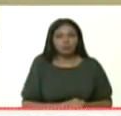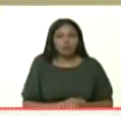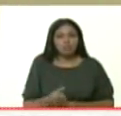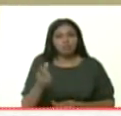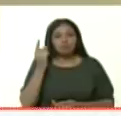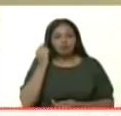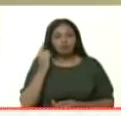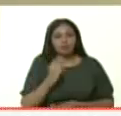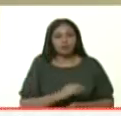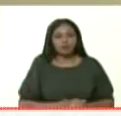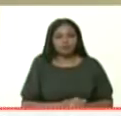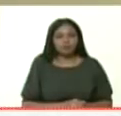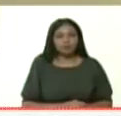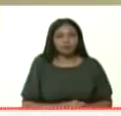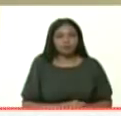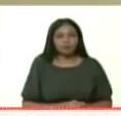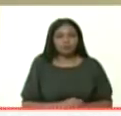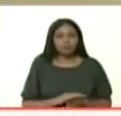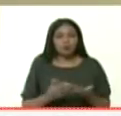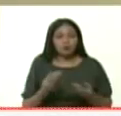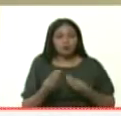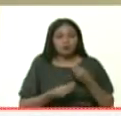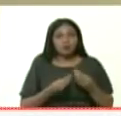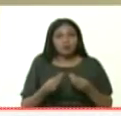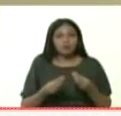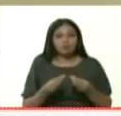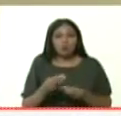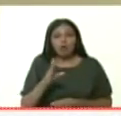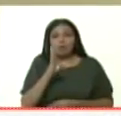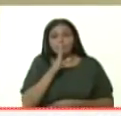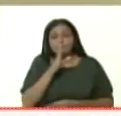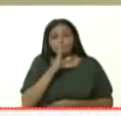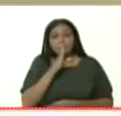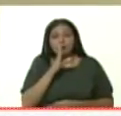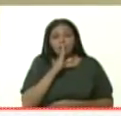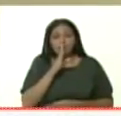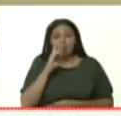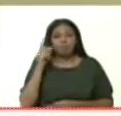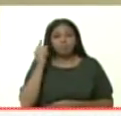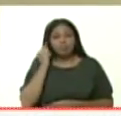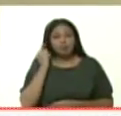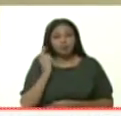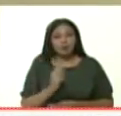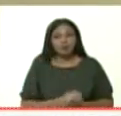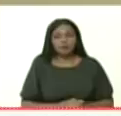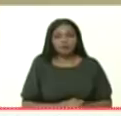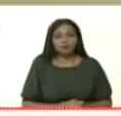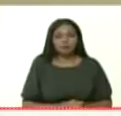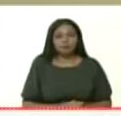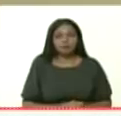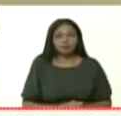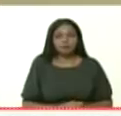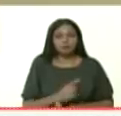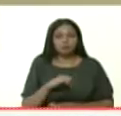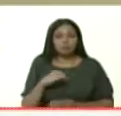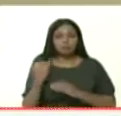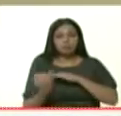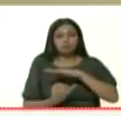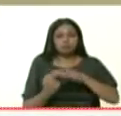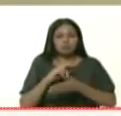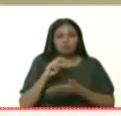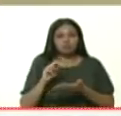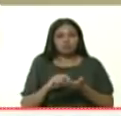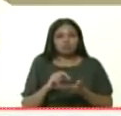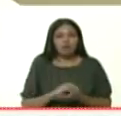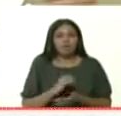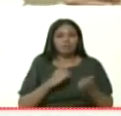Mujer, cuando creó el Banco de la Mujer, y cuando creó el Instituto Nacional